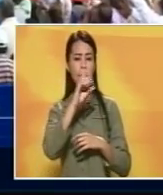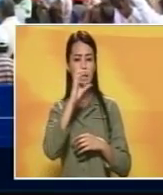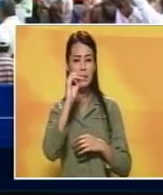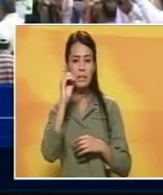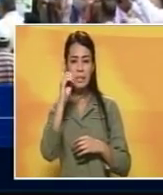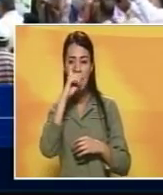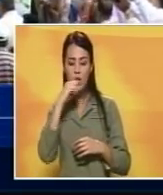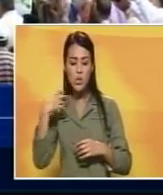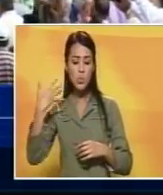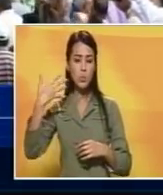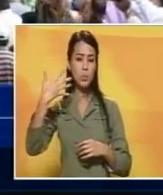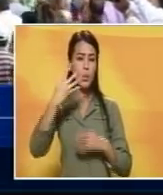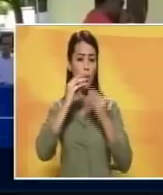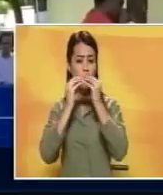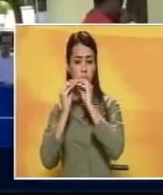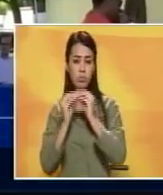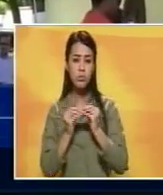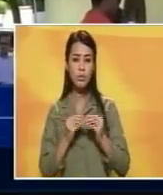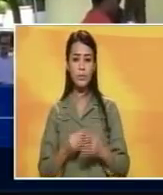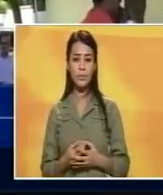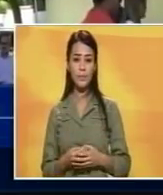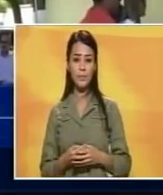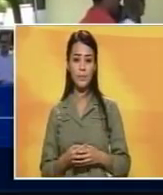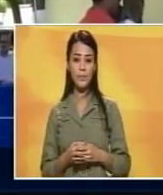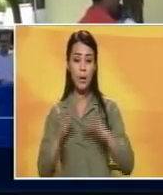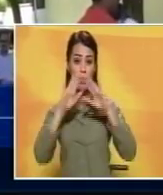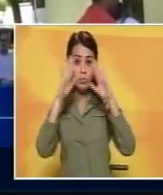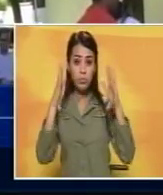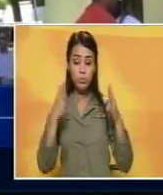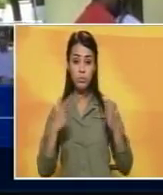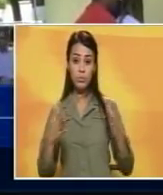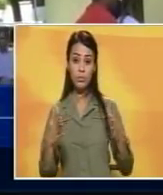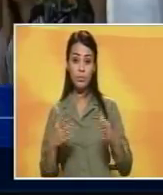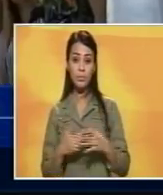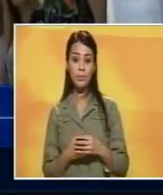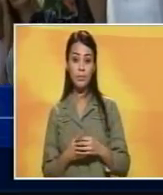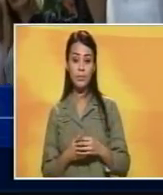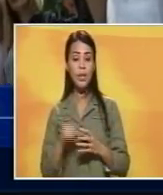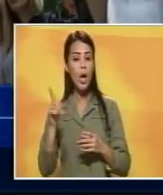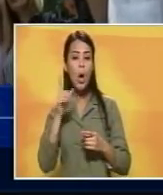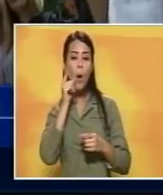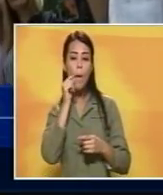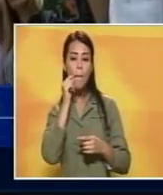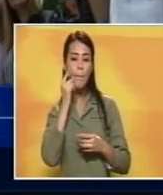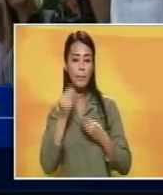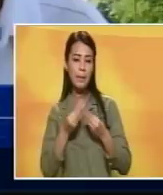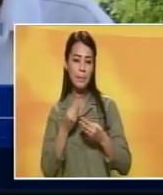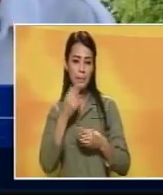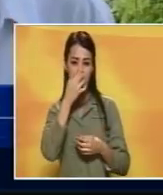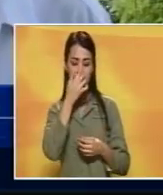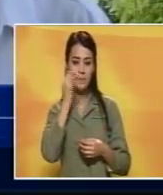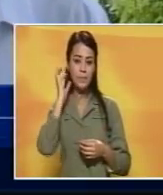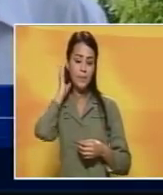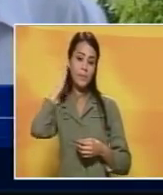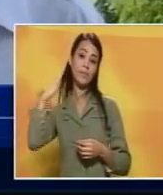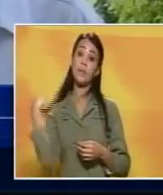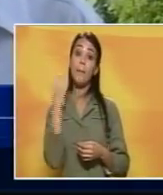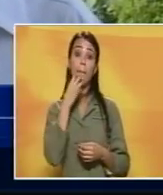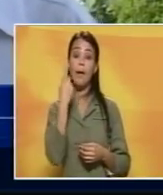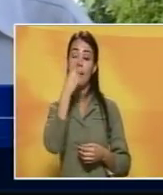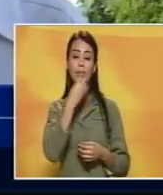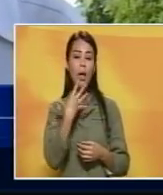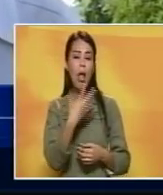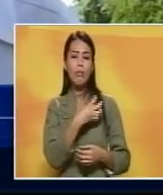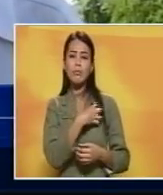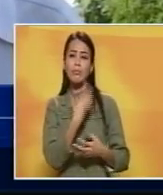y restaurada recientemente, y la obra Fusión Conflicto del escultor Antonio Estopiñán. Muy bello, muy romántico,